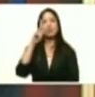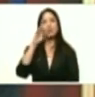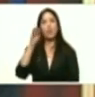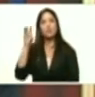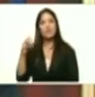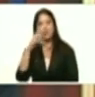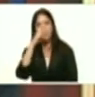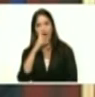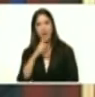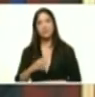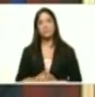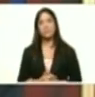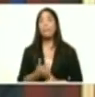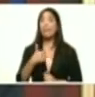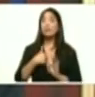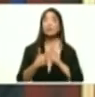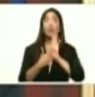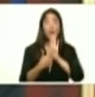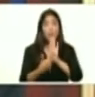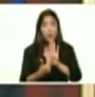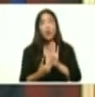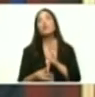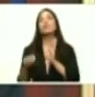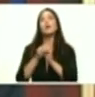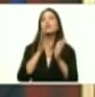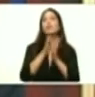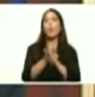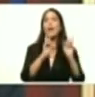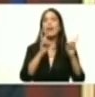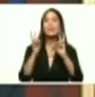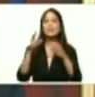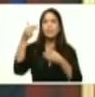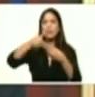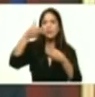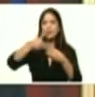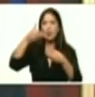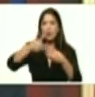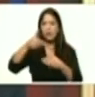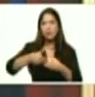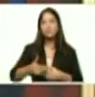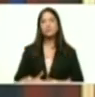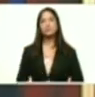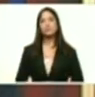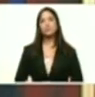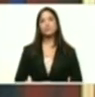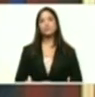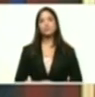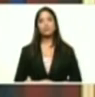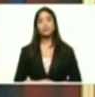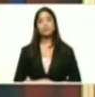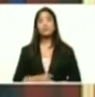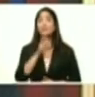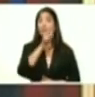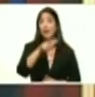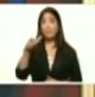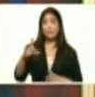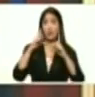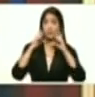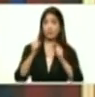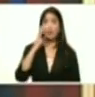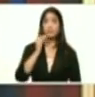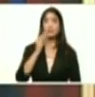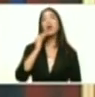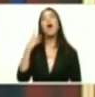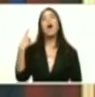Y si yo le muestro entonces, volviendo al tema petrolero específico, compañeros y compañeras, estudiosos del tema, aquí está también